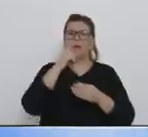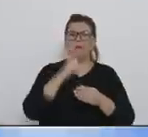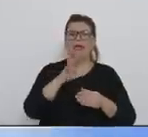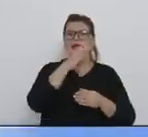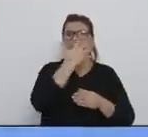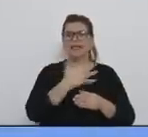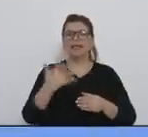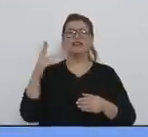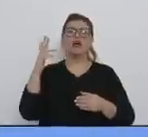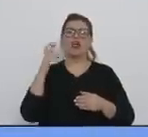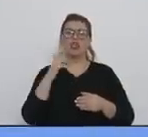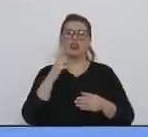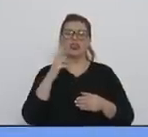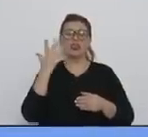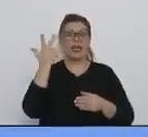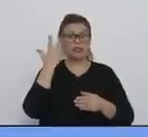a 22